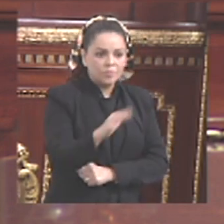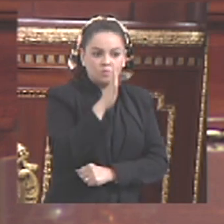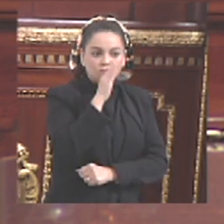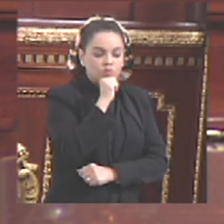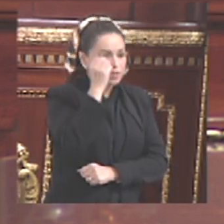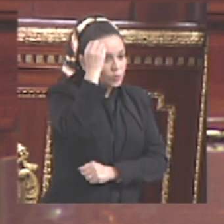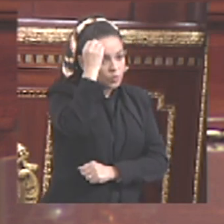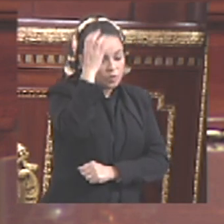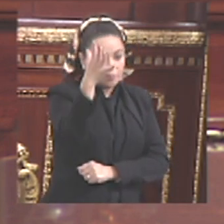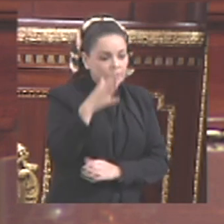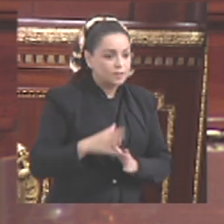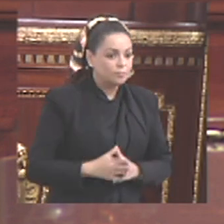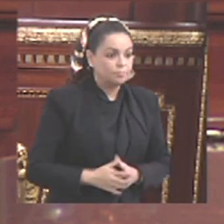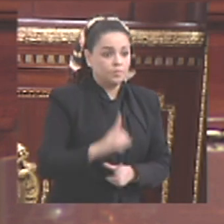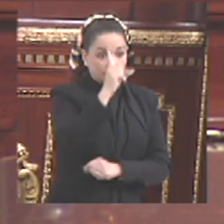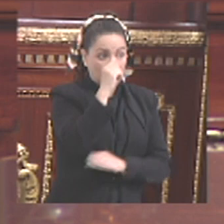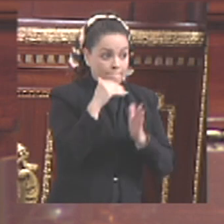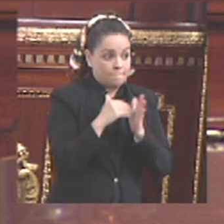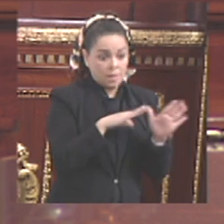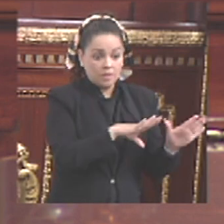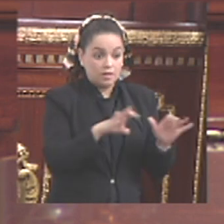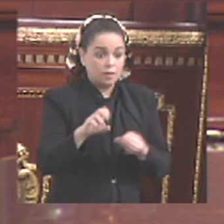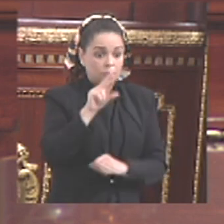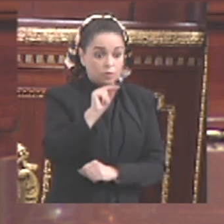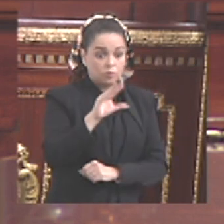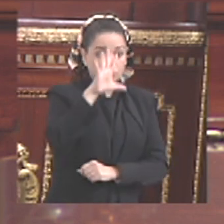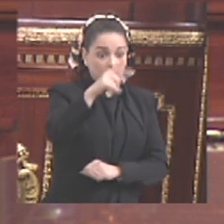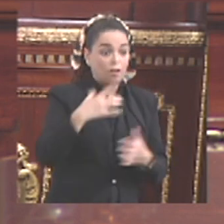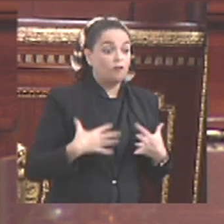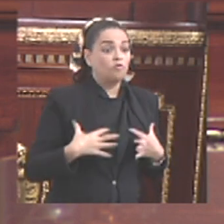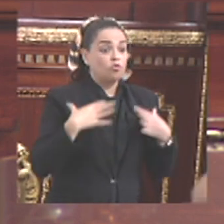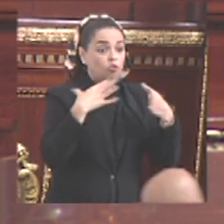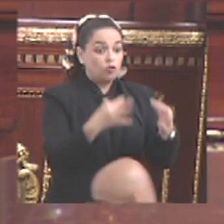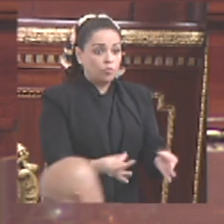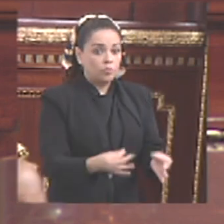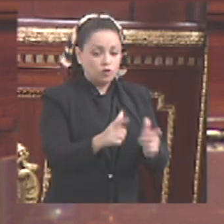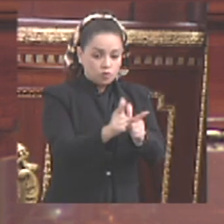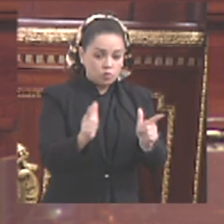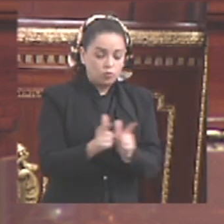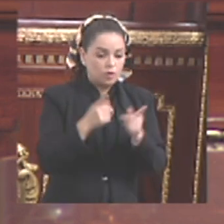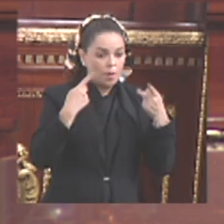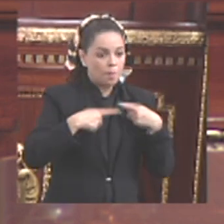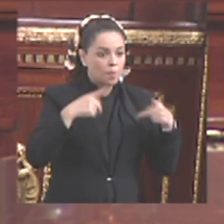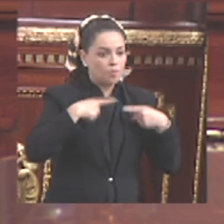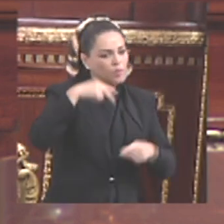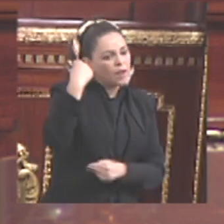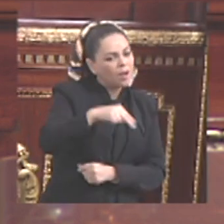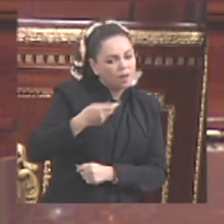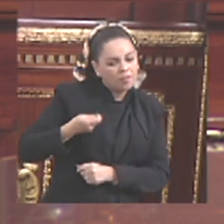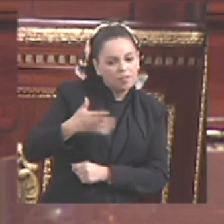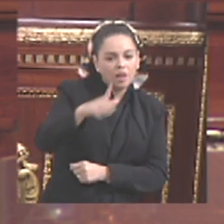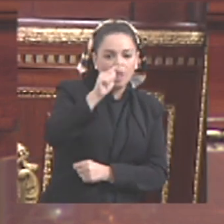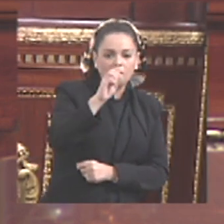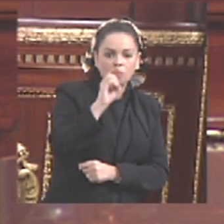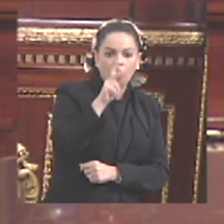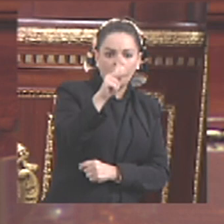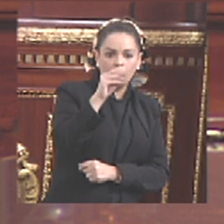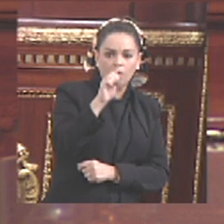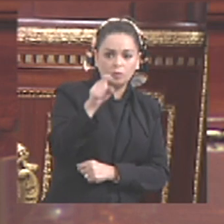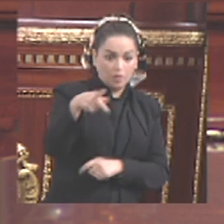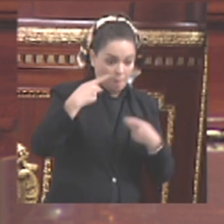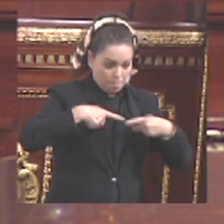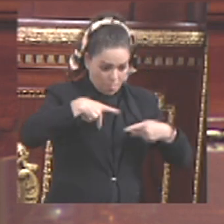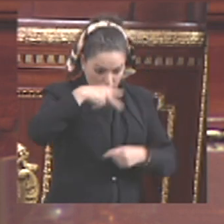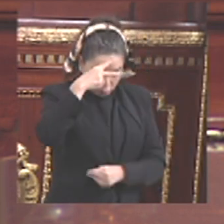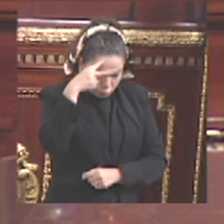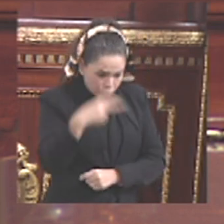1985 surgieron los grupos de rescatistas denominados topos, mexicanas y mexicanos sobresalientes que con